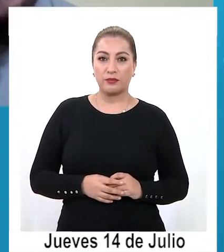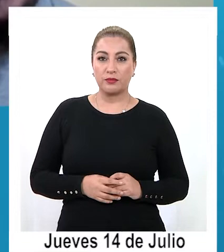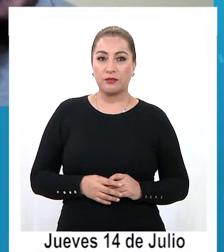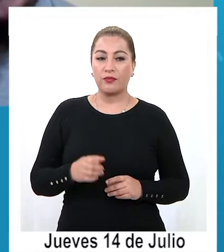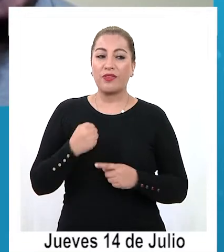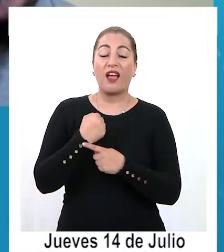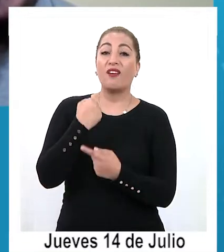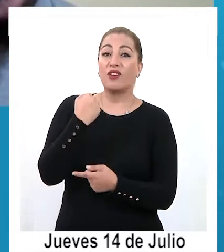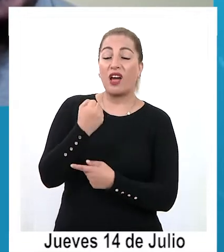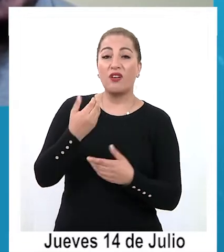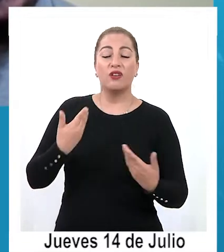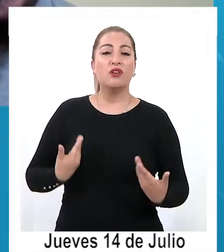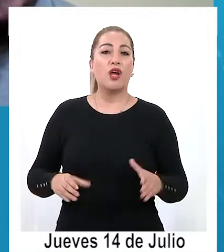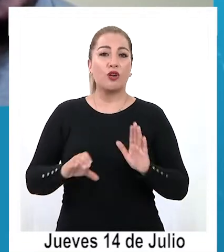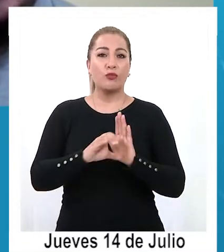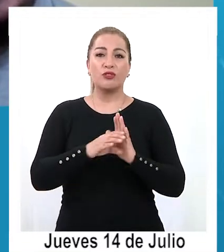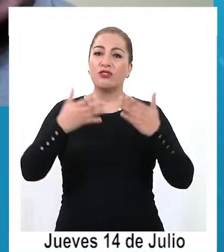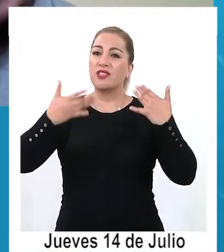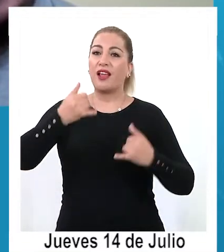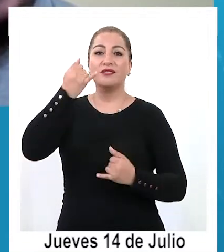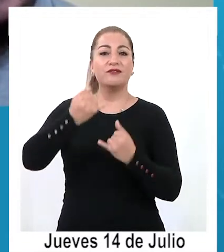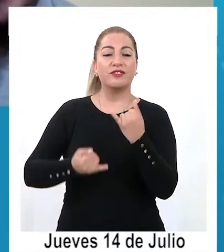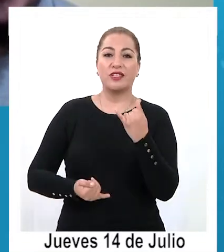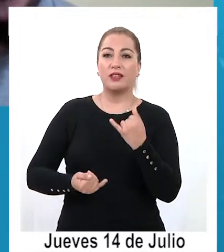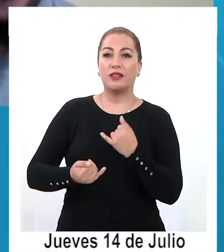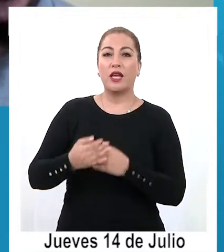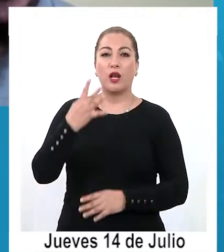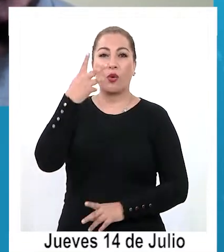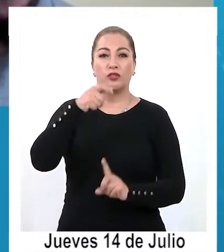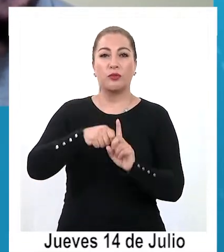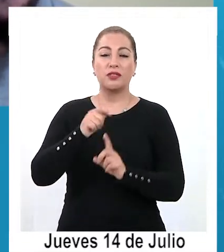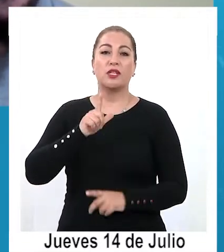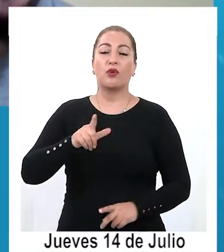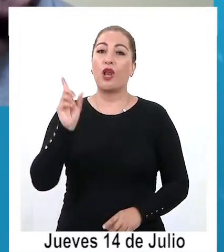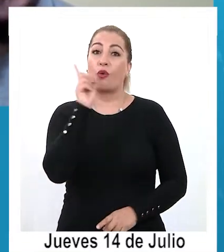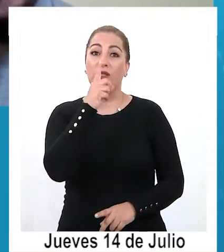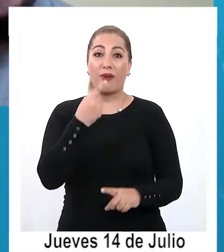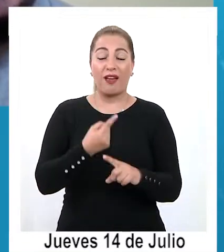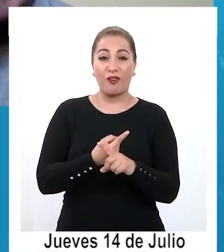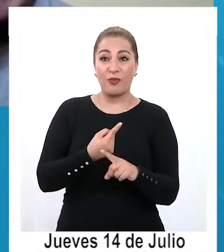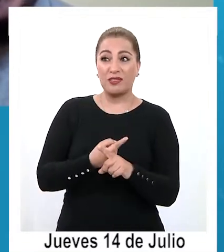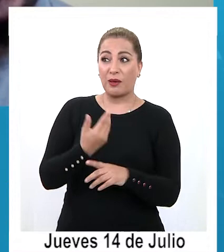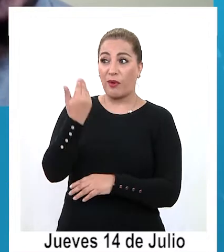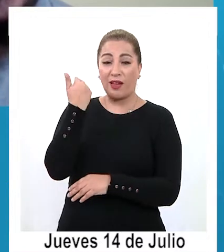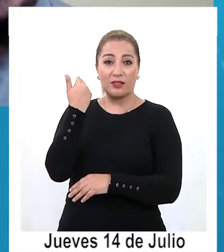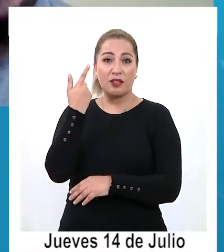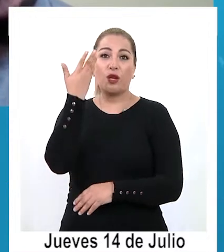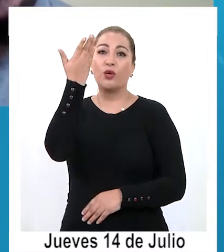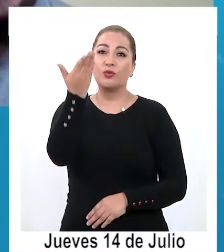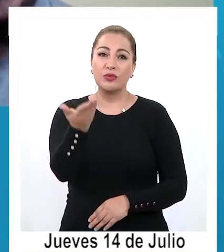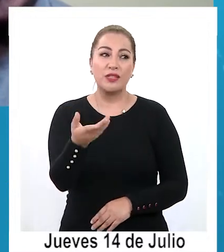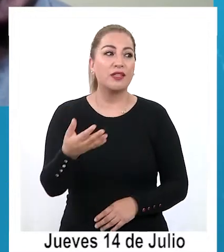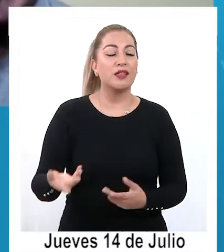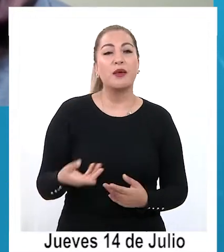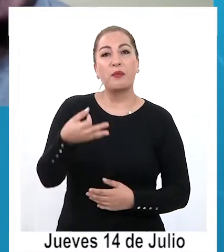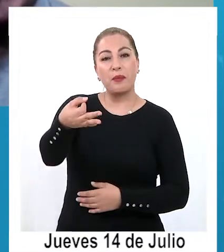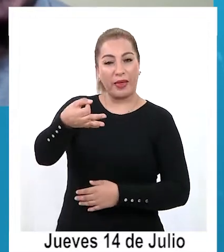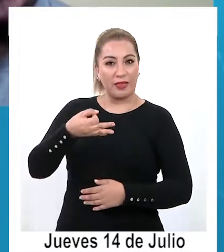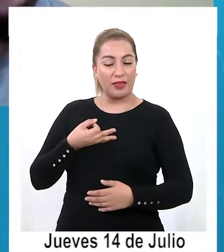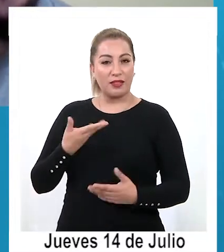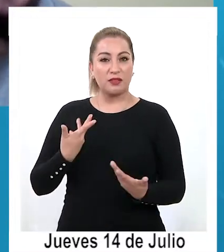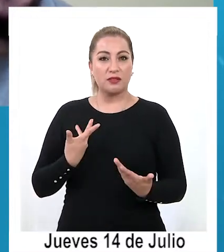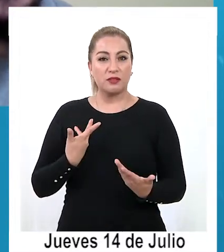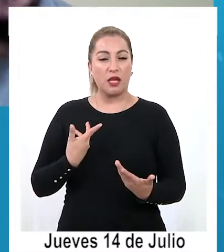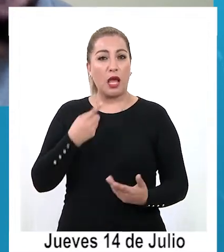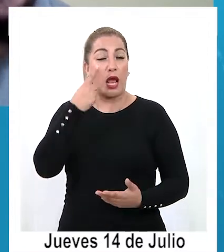Abogado, bueno, la convención ya terminó su labor el pasado 4 de julio y la última vez que conversamos con usted nos decía que había encontrado